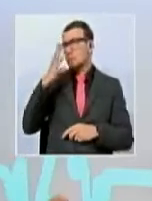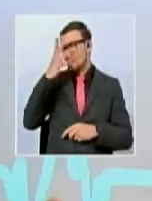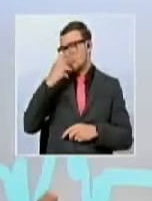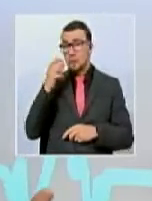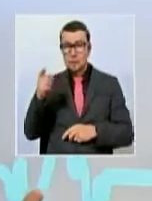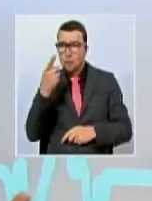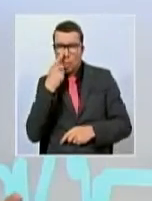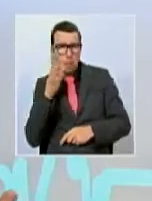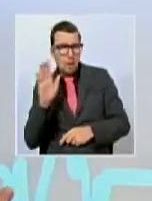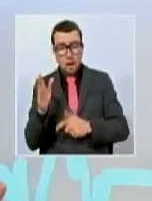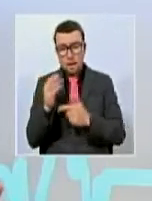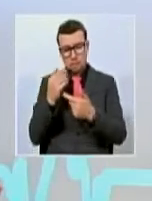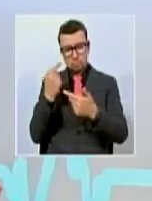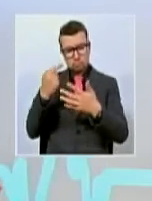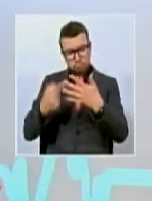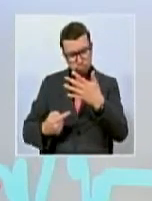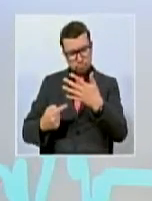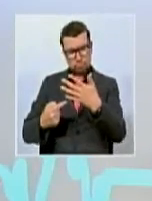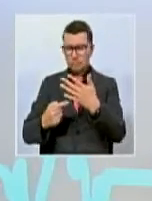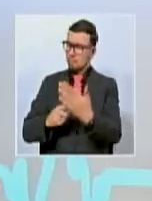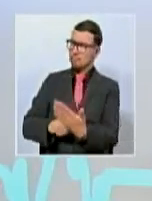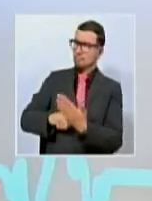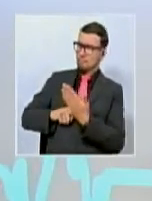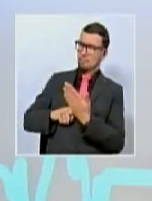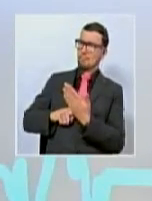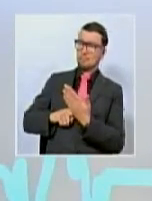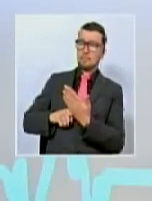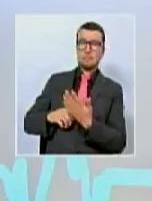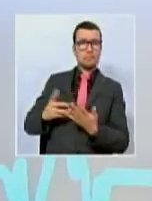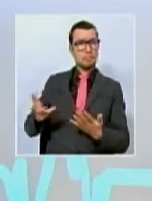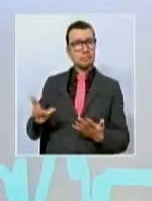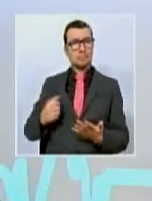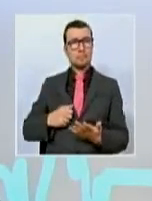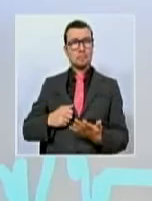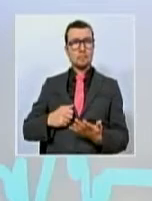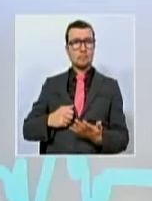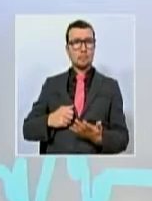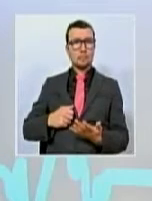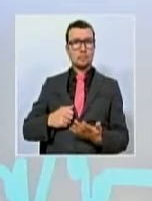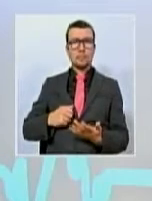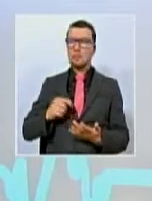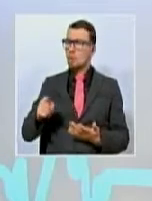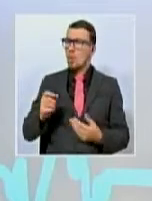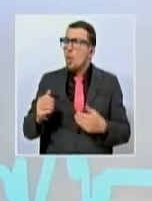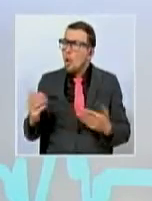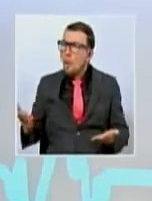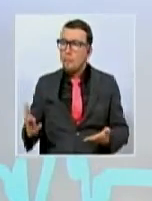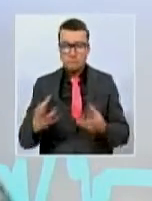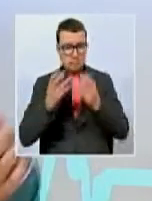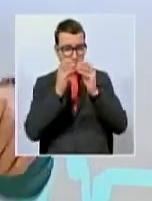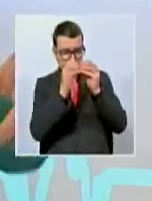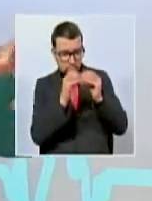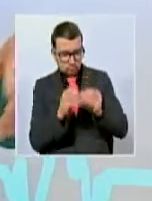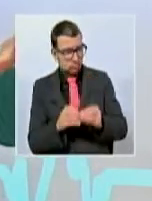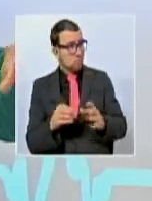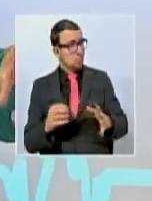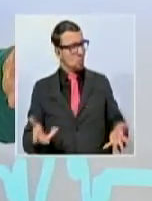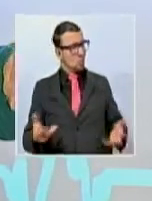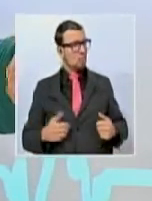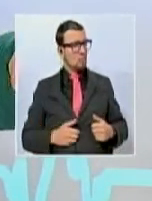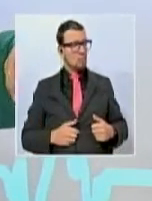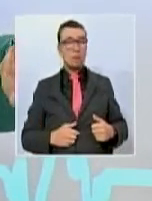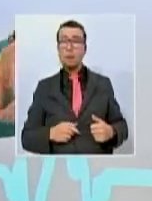es curiosa. Y entonces, y ustedes se preguntarán, ¿y cómo hacen para hacer un producto? ¿Será que llega la